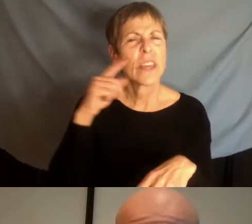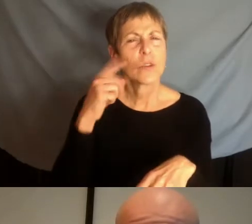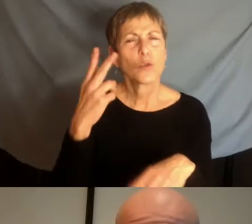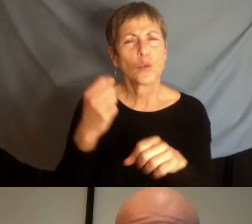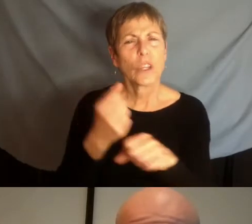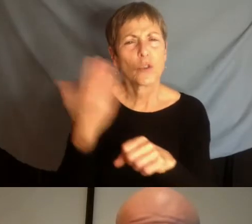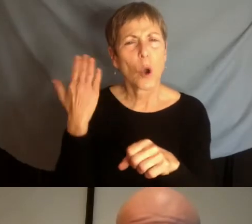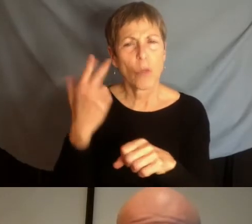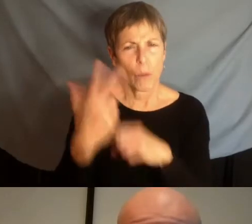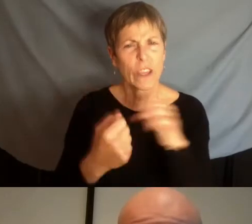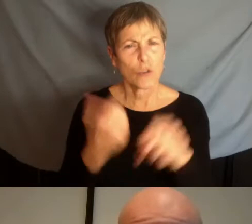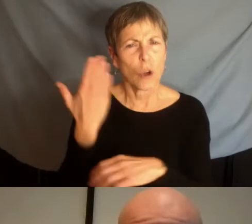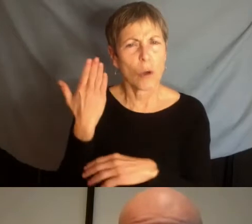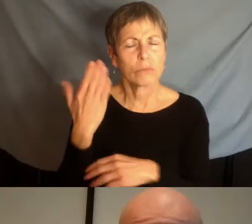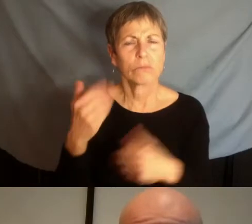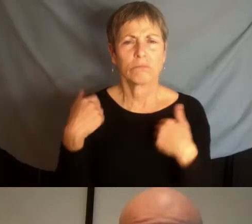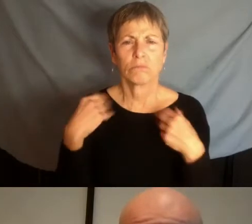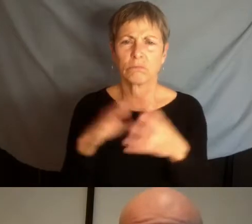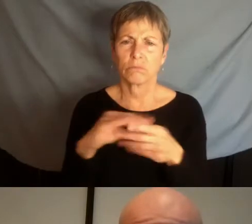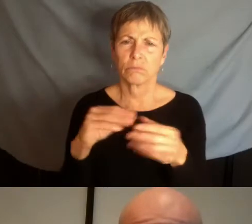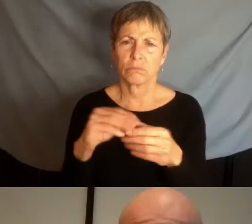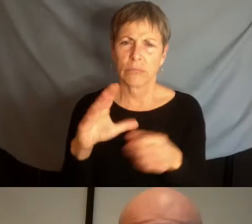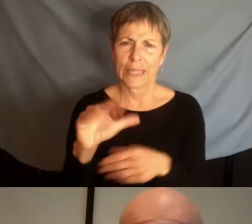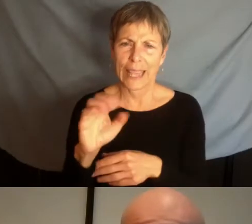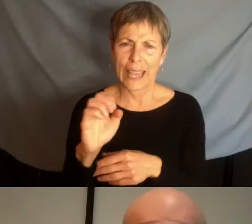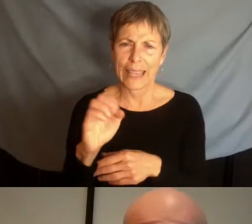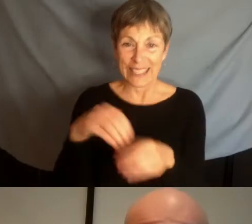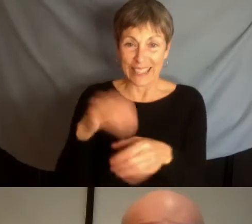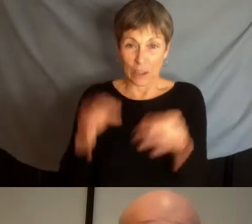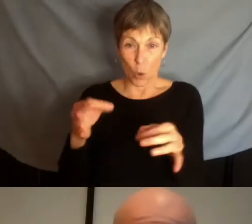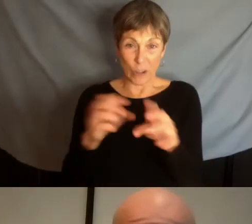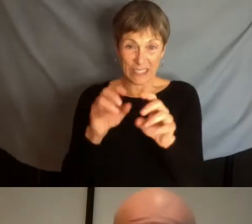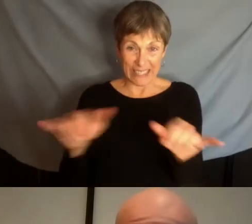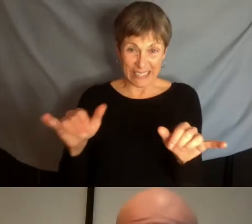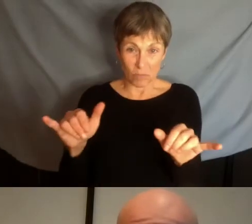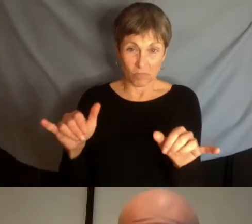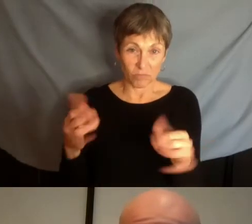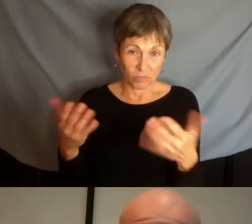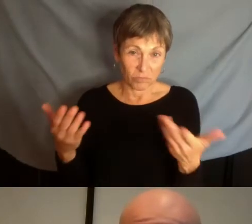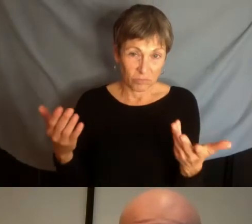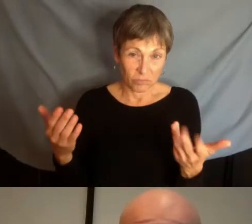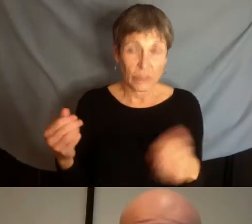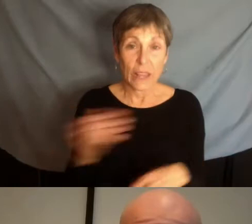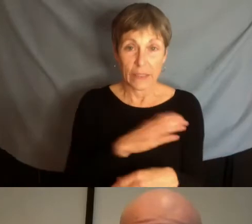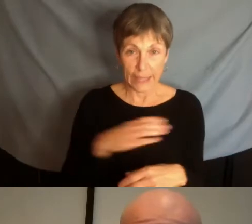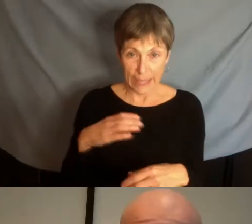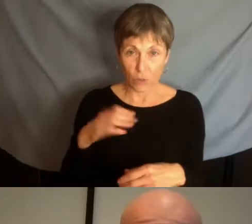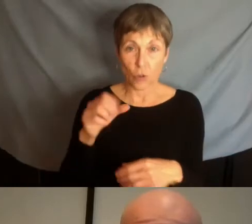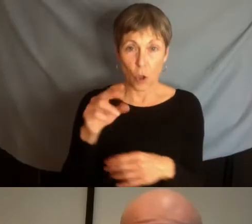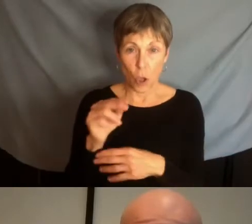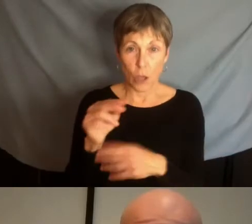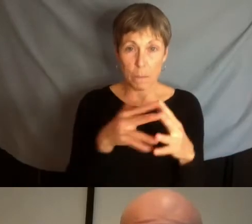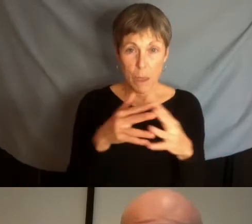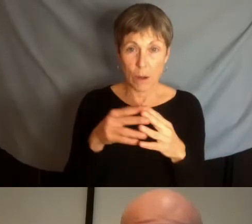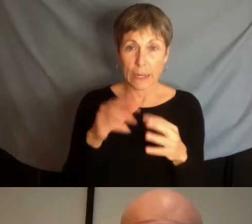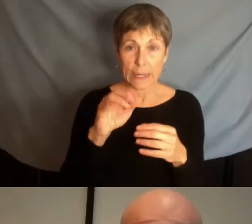hace 2 o 3 años había un caso en las Cortes que trajo por el Consejo